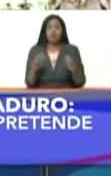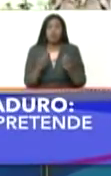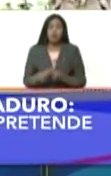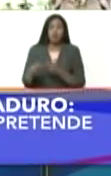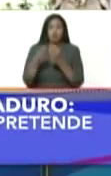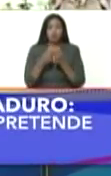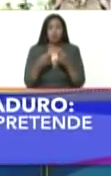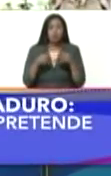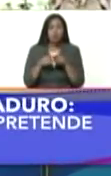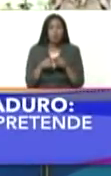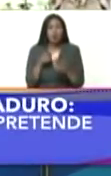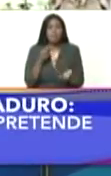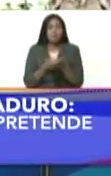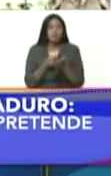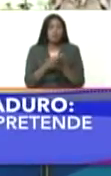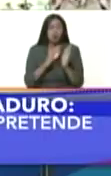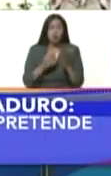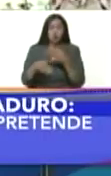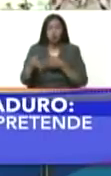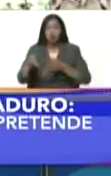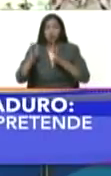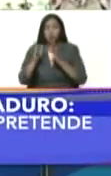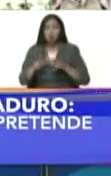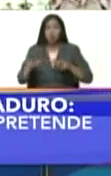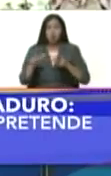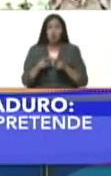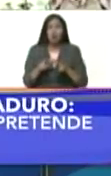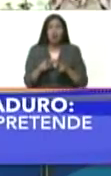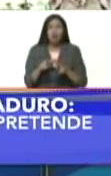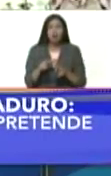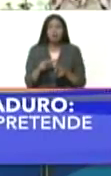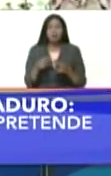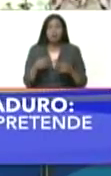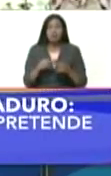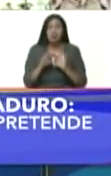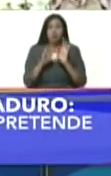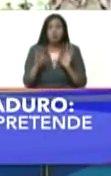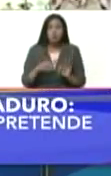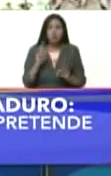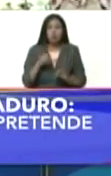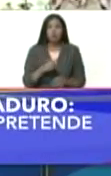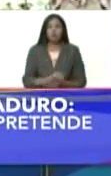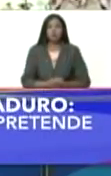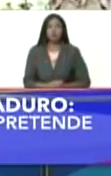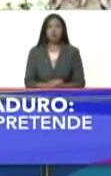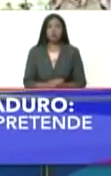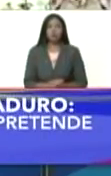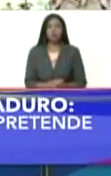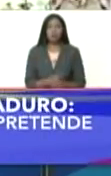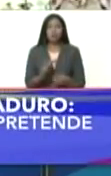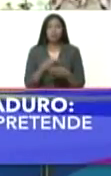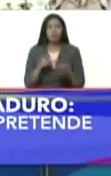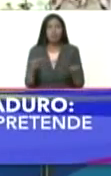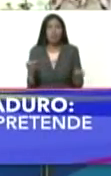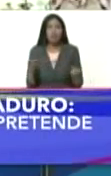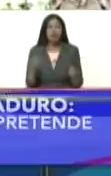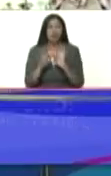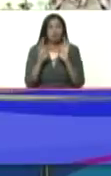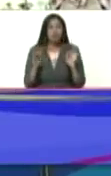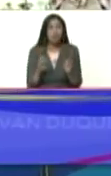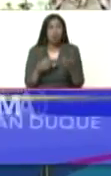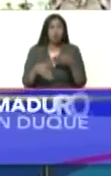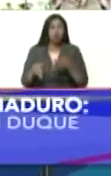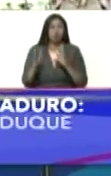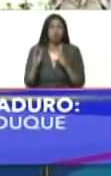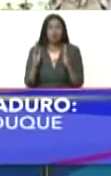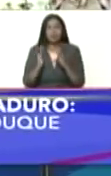económica, de inversión y construcción en el sector inmobiliario en general y en el sector de construcción